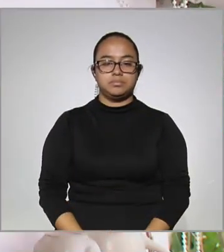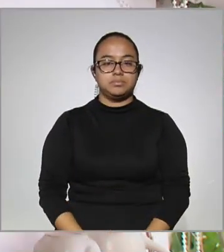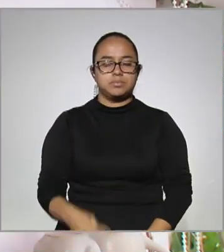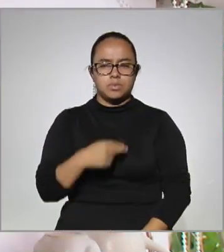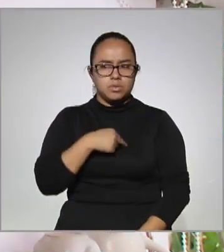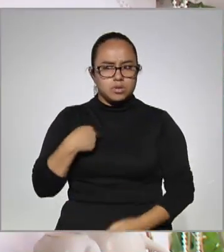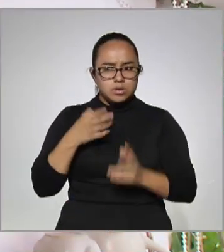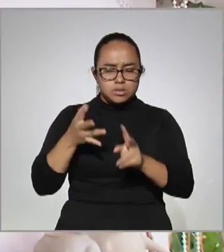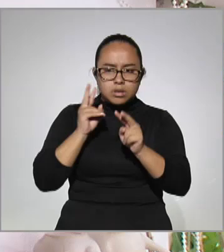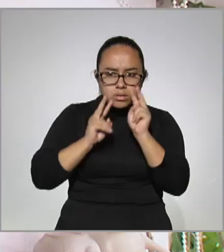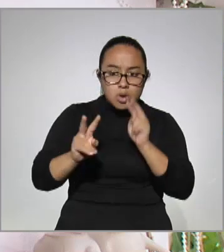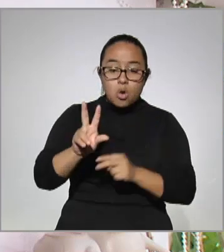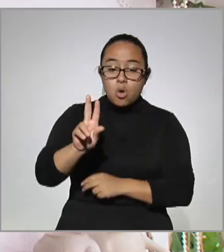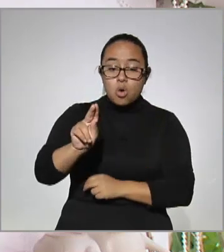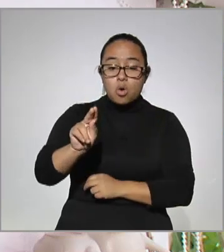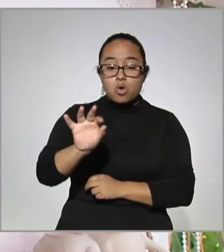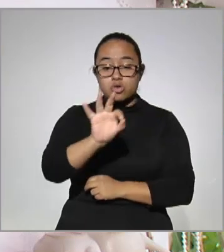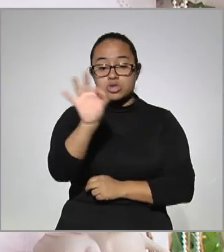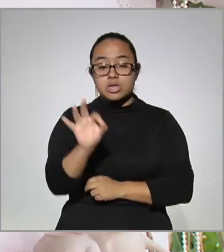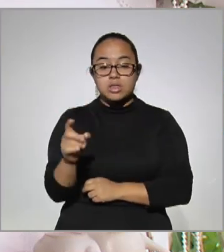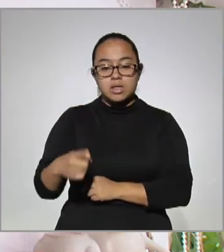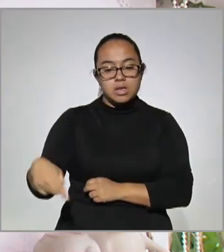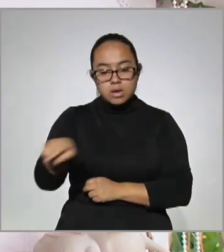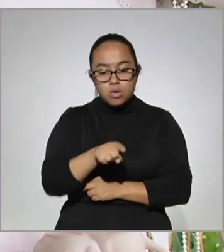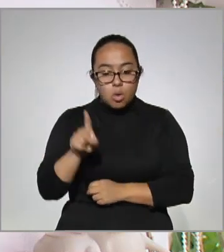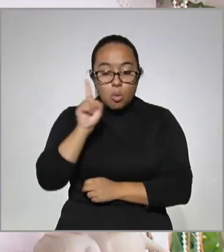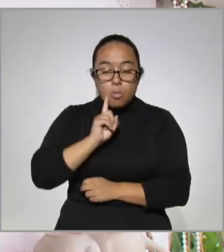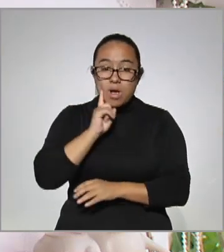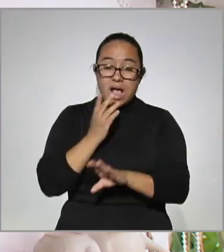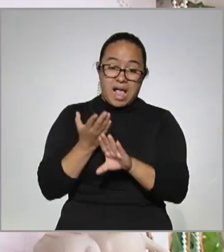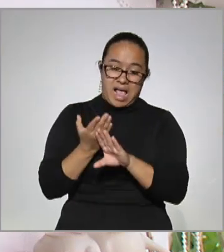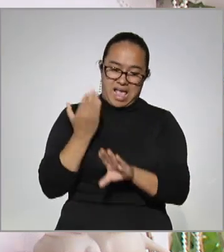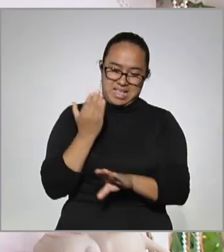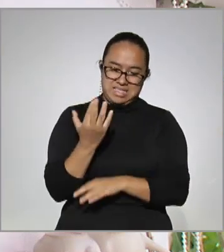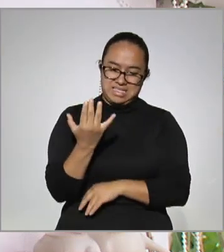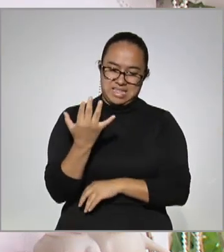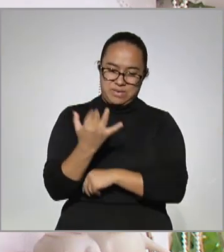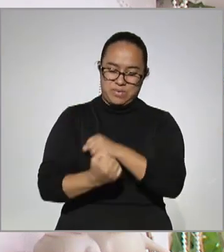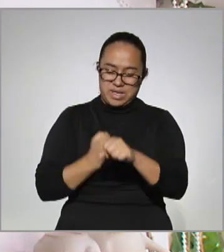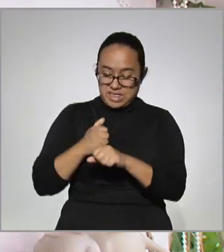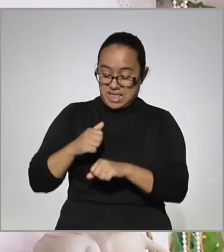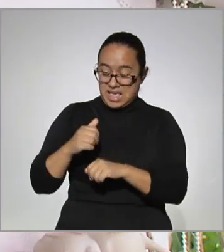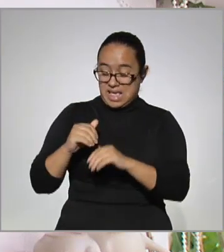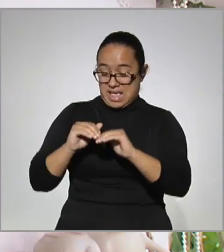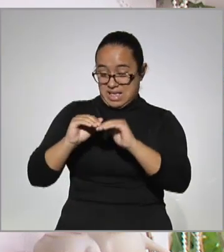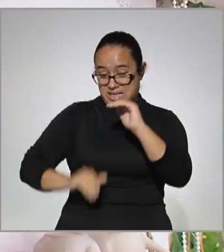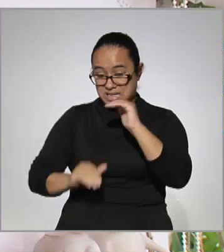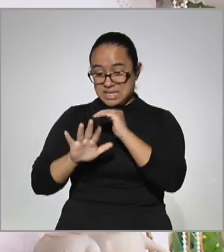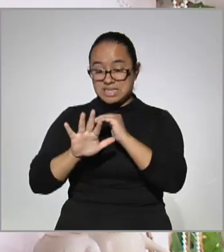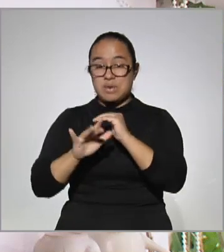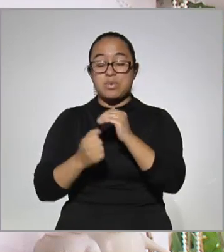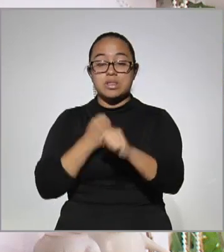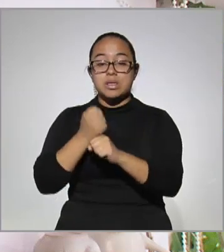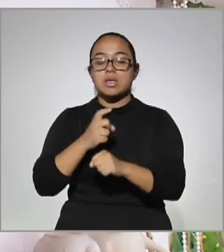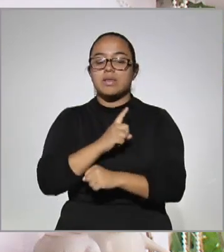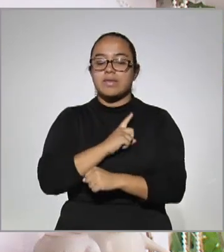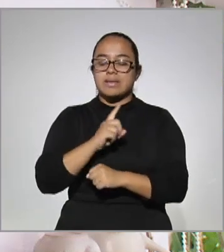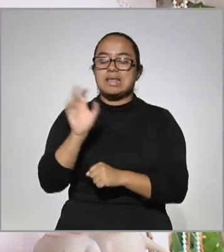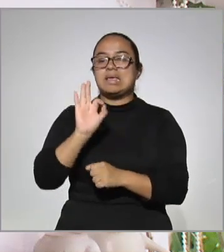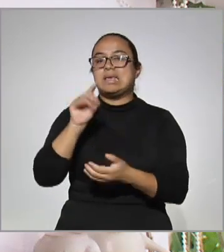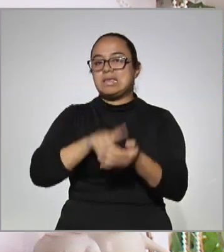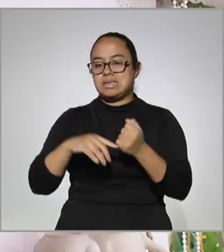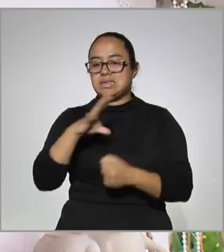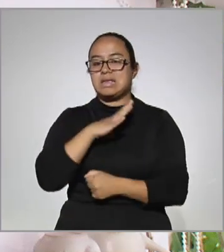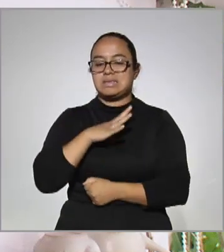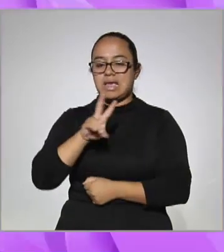Hemos visto que el 80% de las mujeres antes de los 50 años ya debimos de haber adquirido alguna infección por